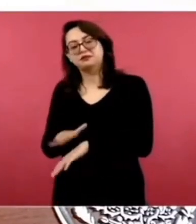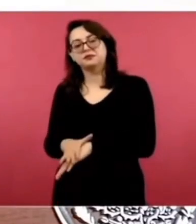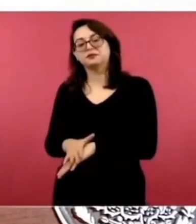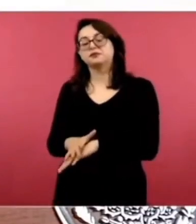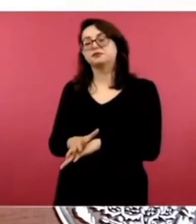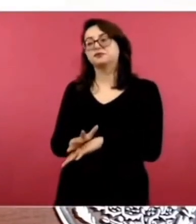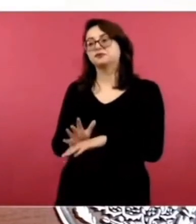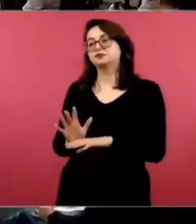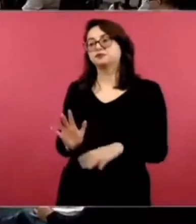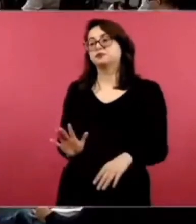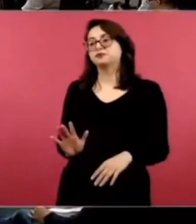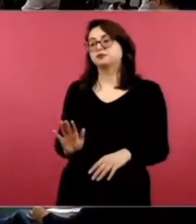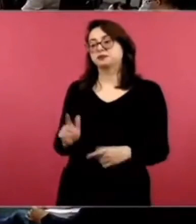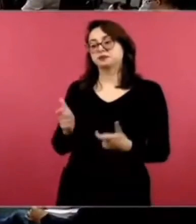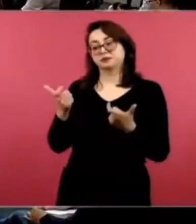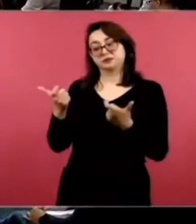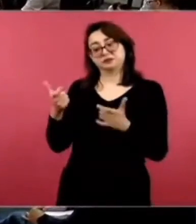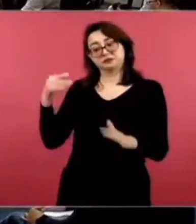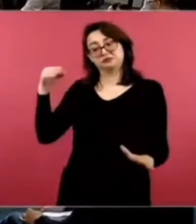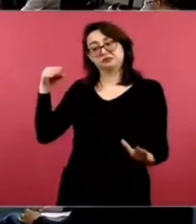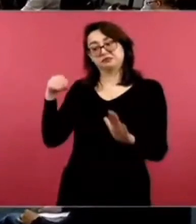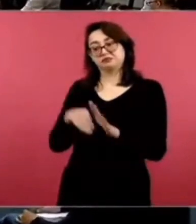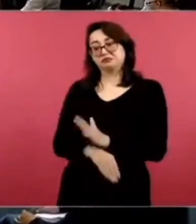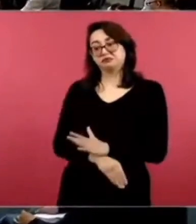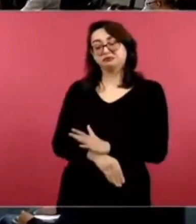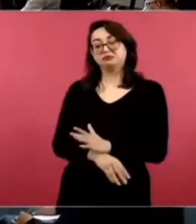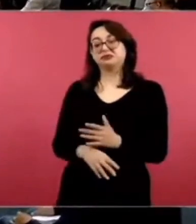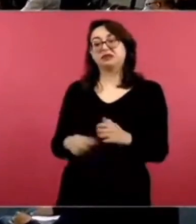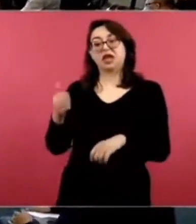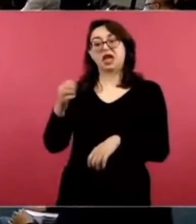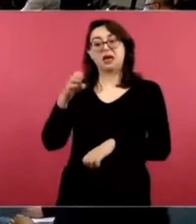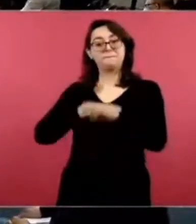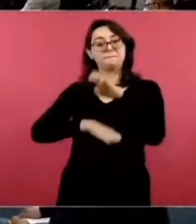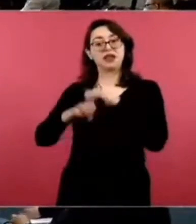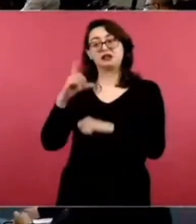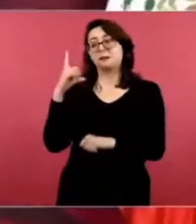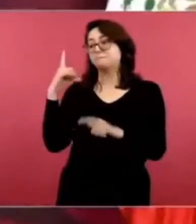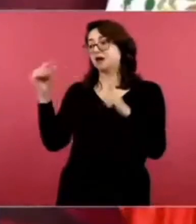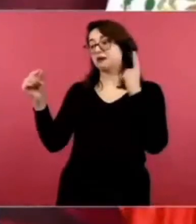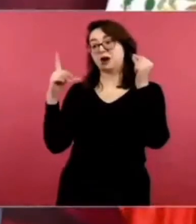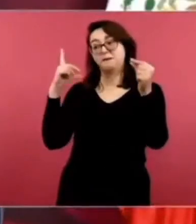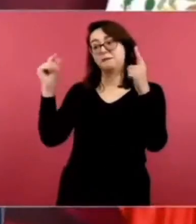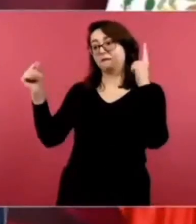iba a haber devaluación, fuga de capital.